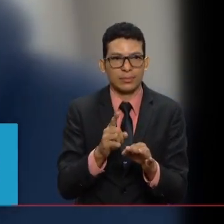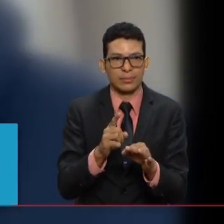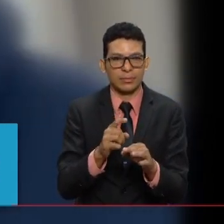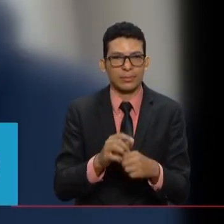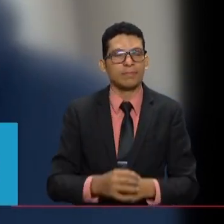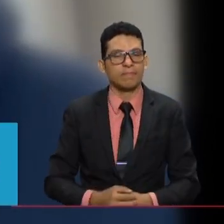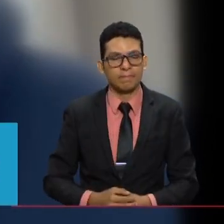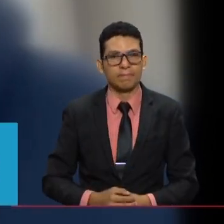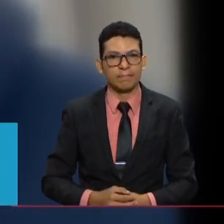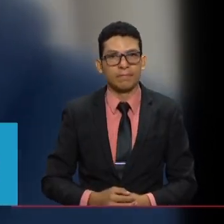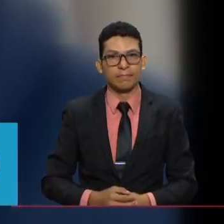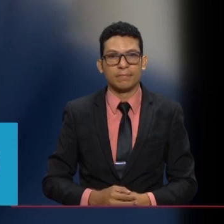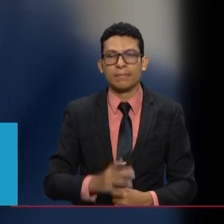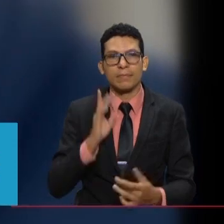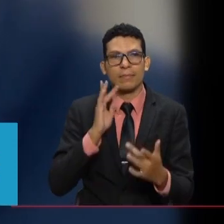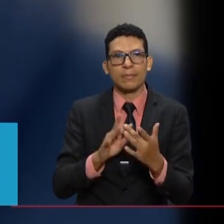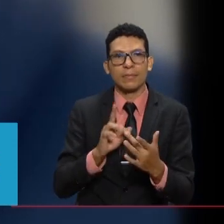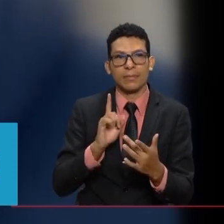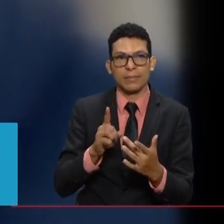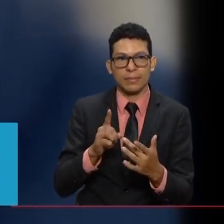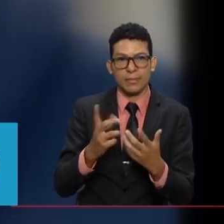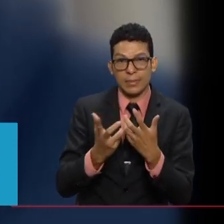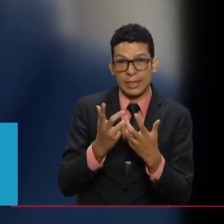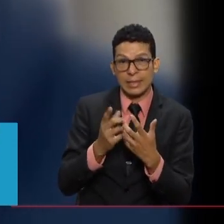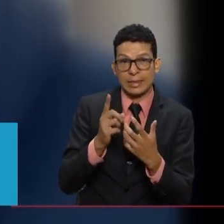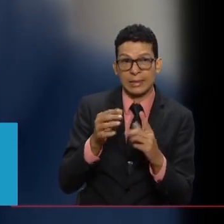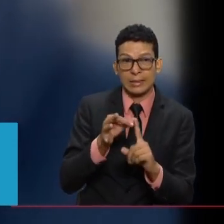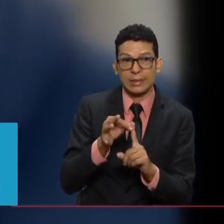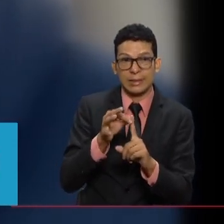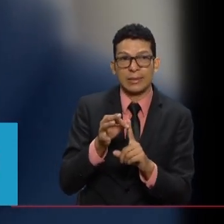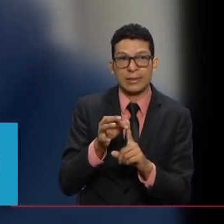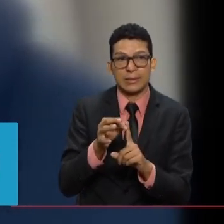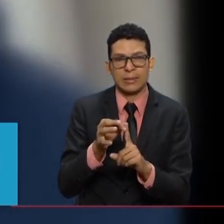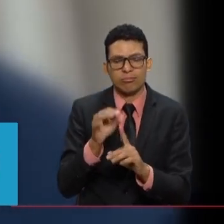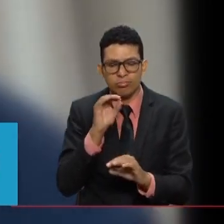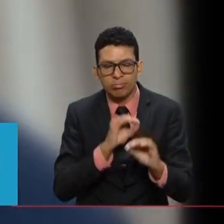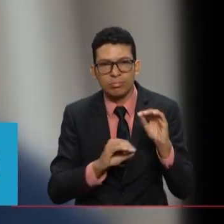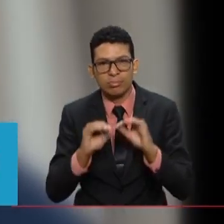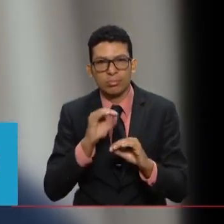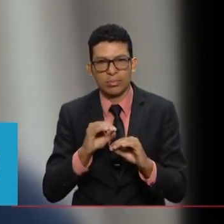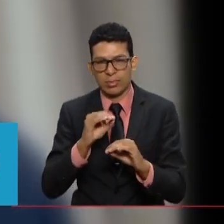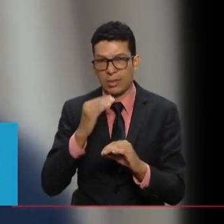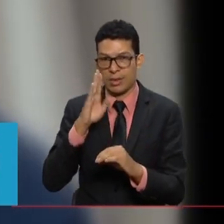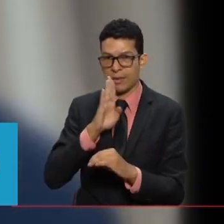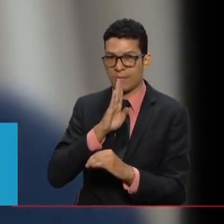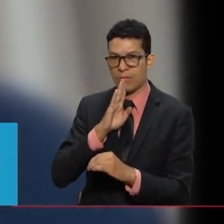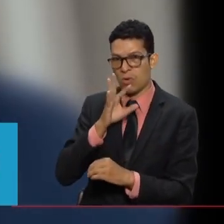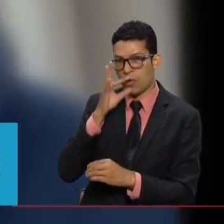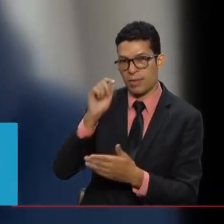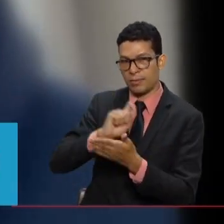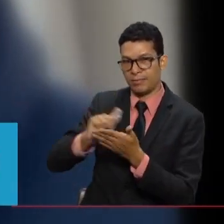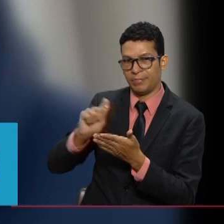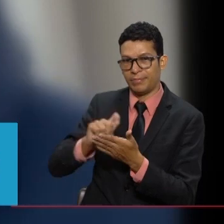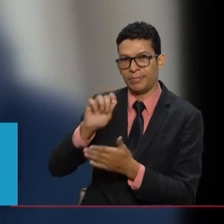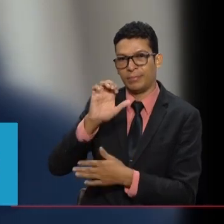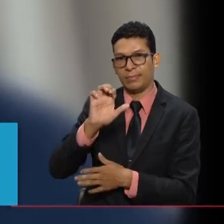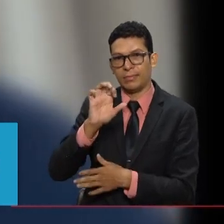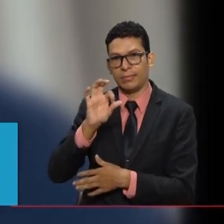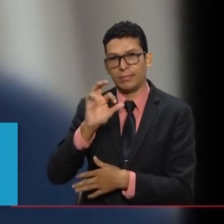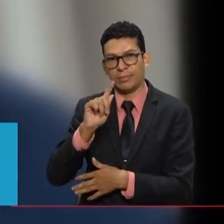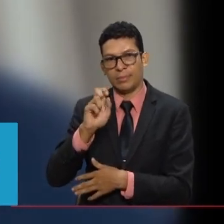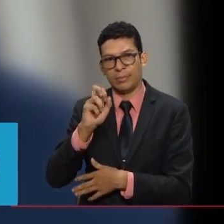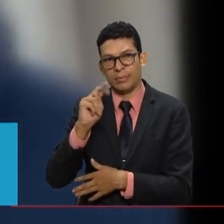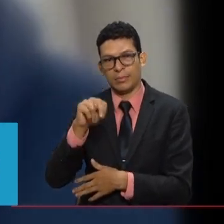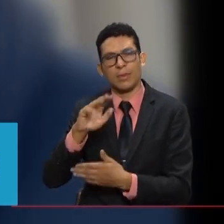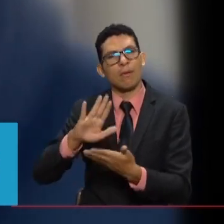sonido. Mediante un sistema especial realizado por el compositor Stephen Vickion, puedo activar y desactivar